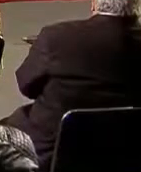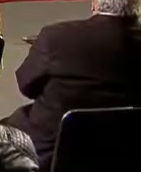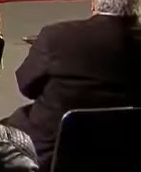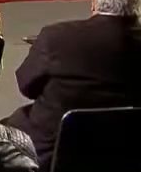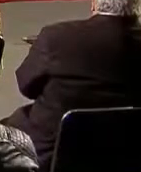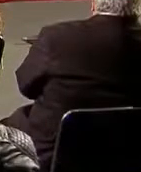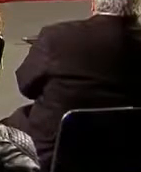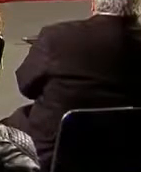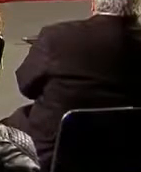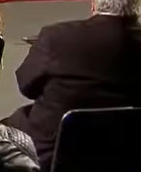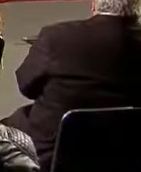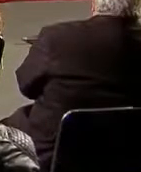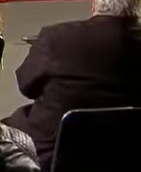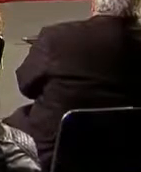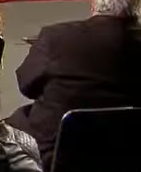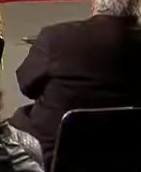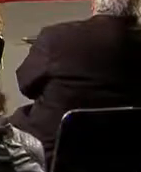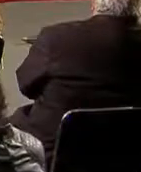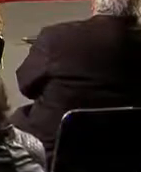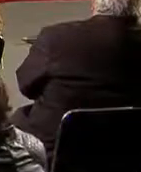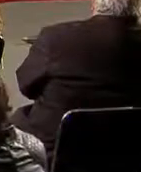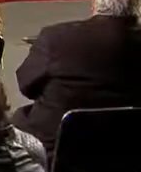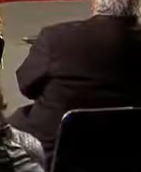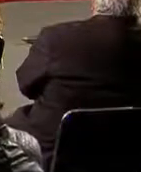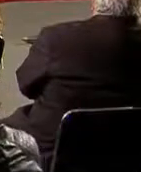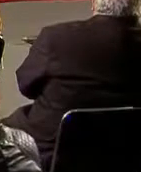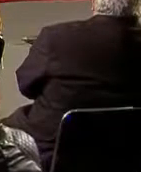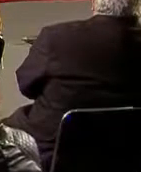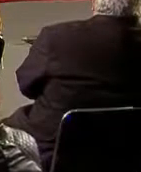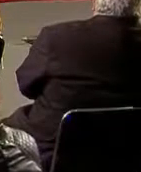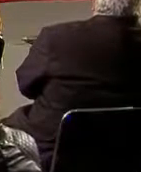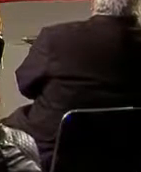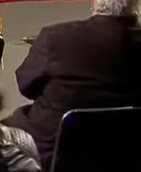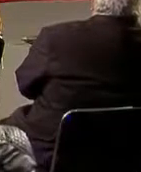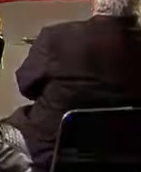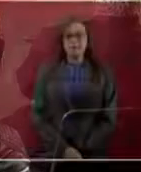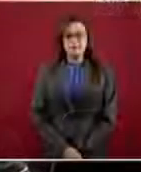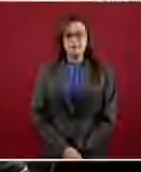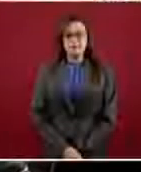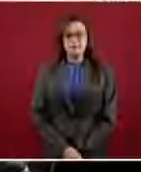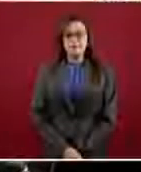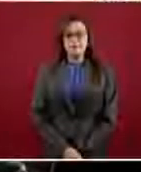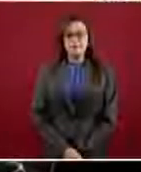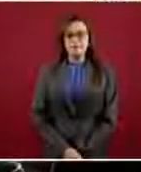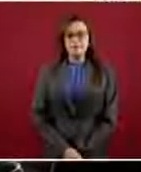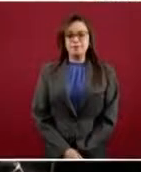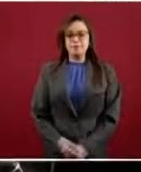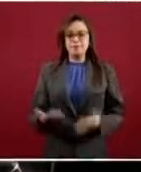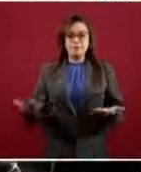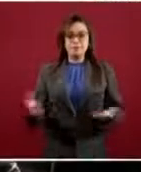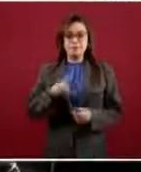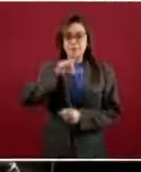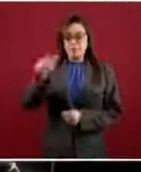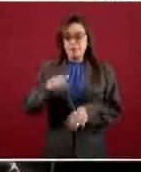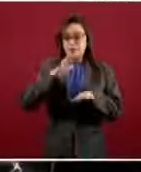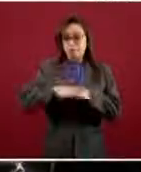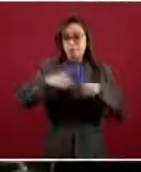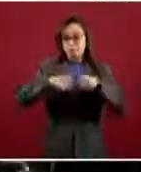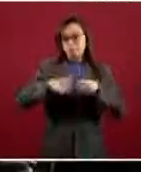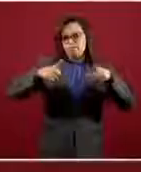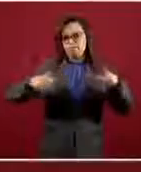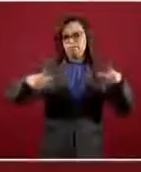civis antiguas o en los territorios feudales en la Edad Media, y luego una gran extensión de